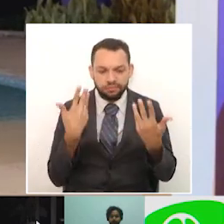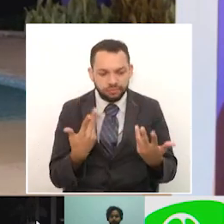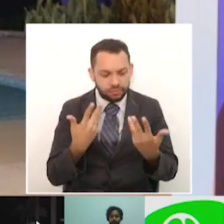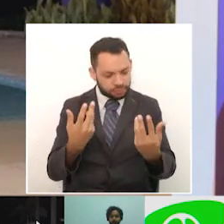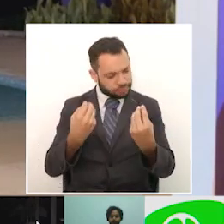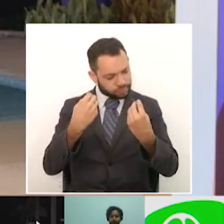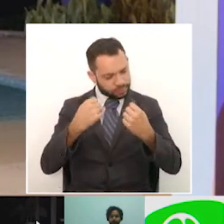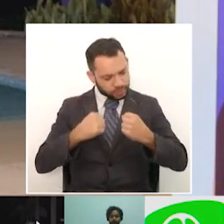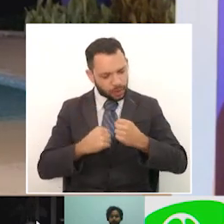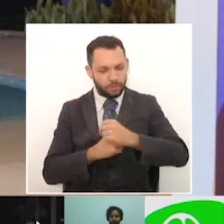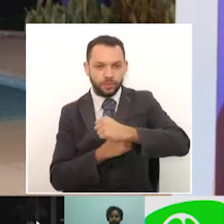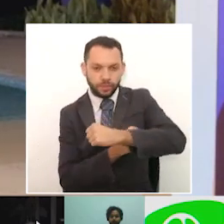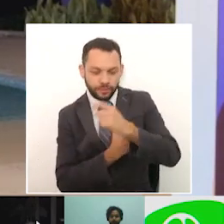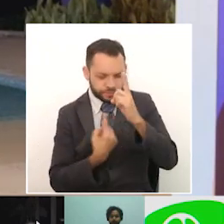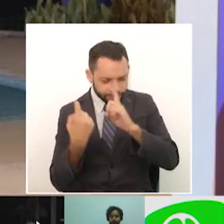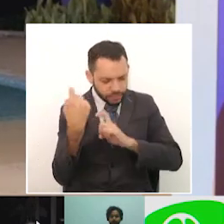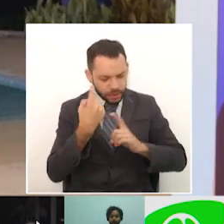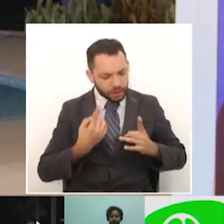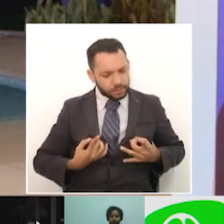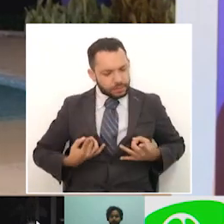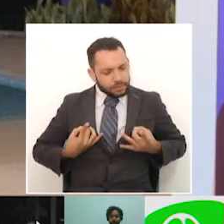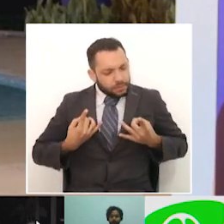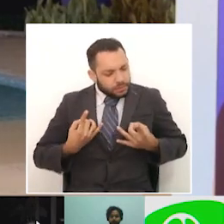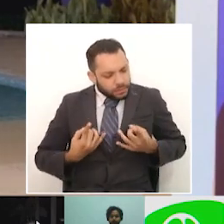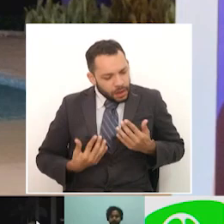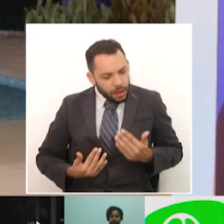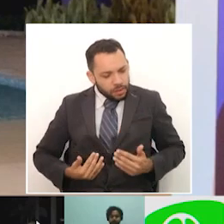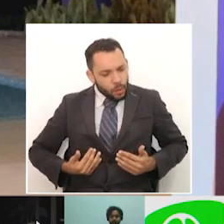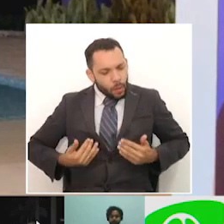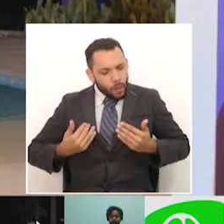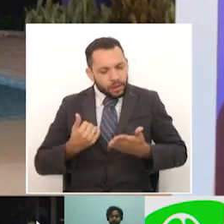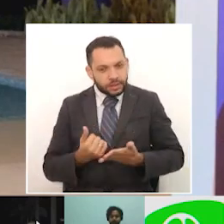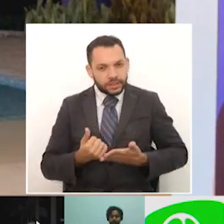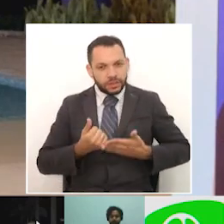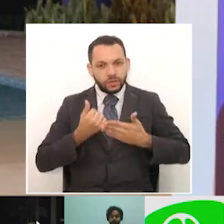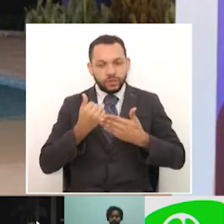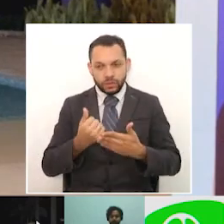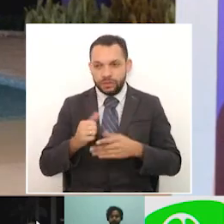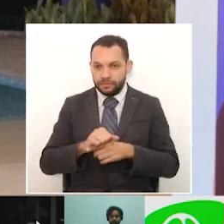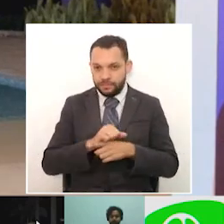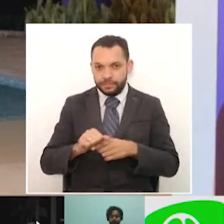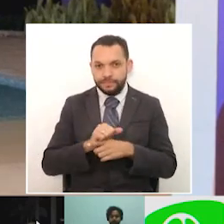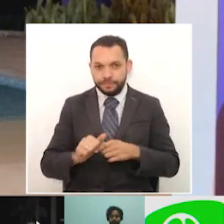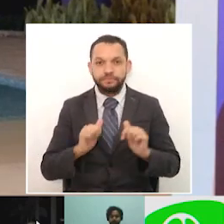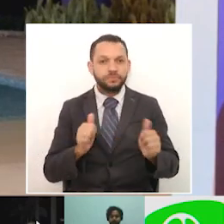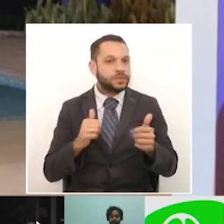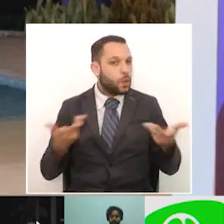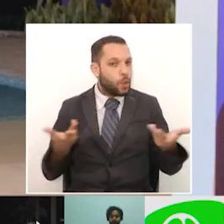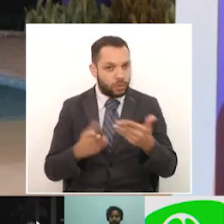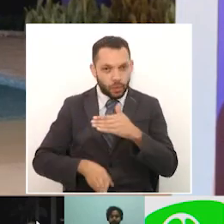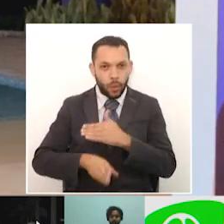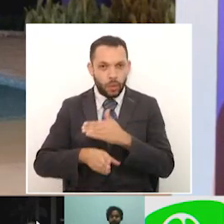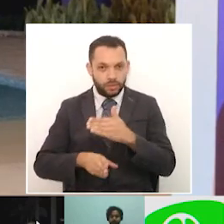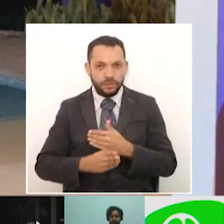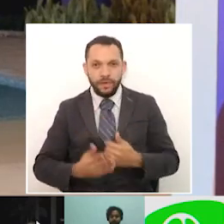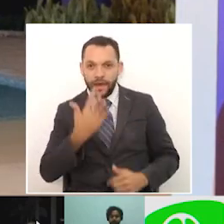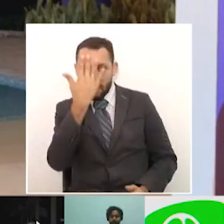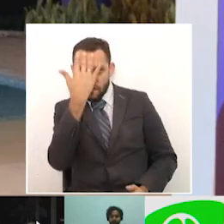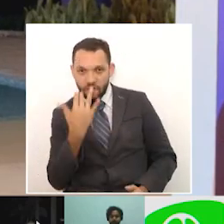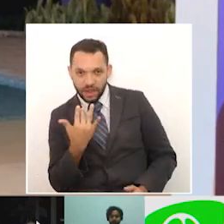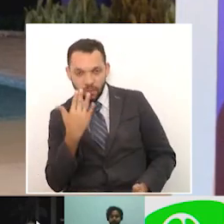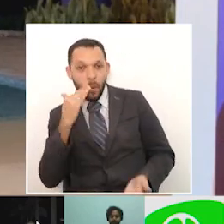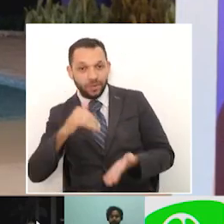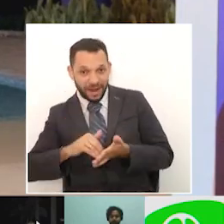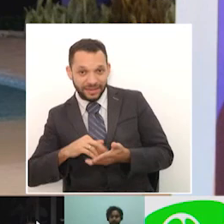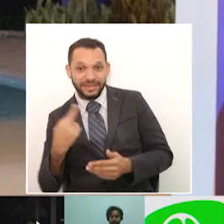situación maravillosa, meditación también. Vimos algunos videos durante este programa. Recuerden que estos programas continúan en Facebook para que ustedes los puedan